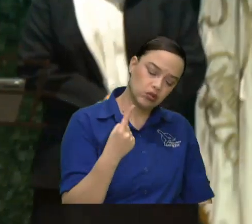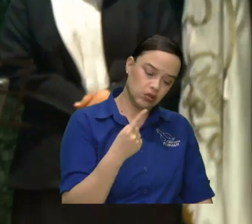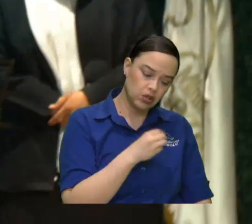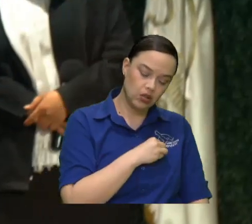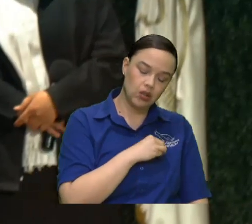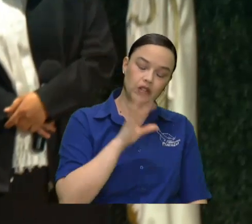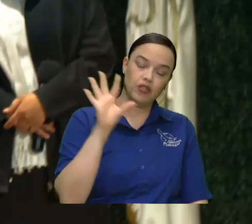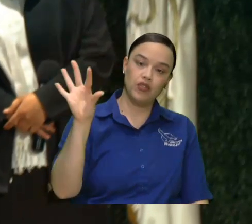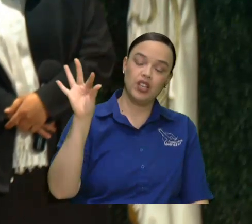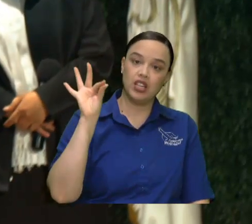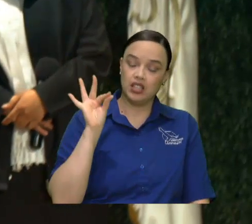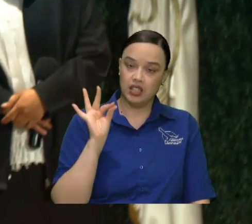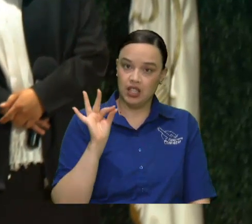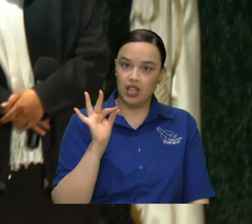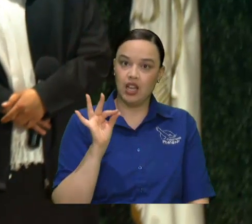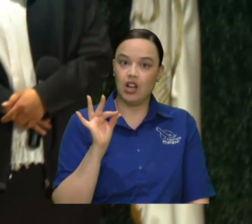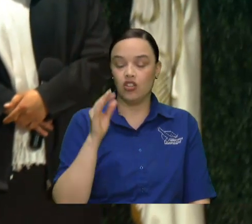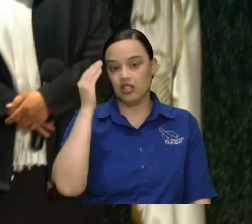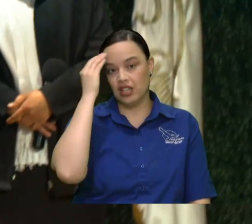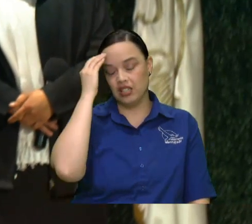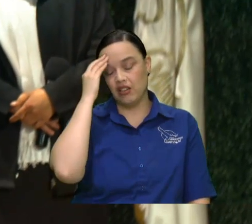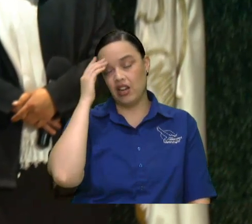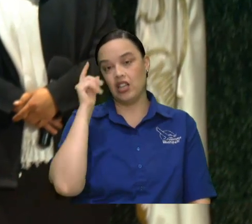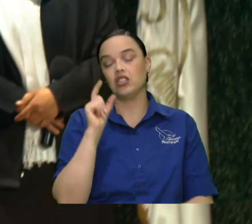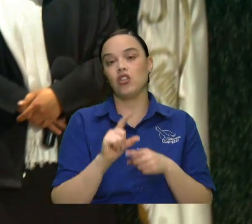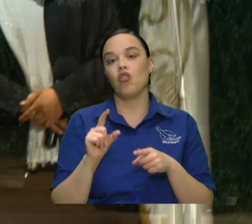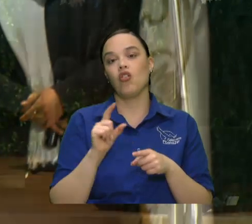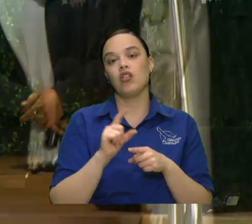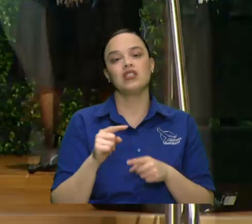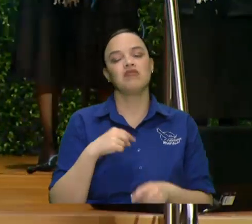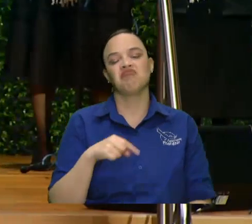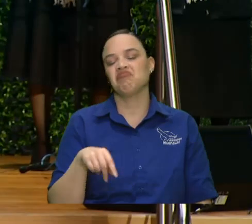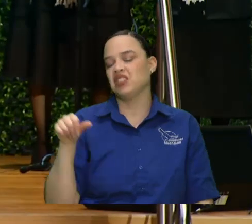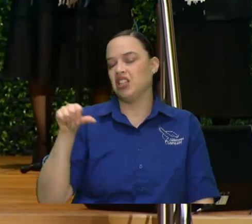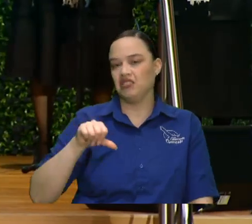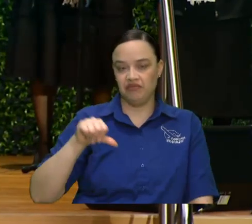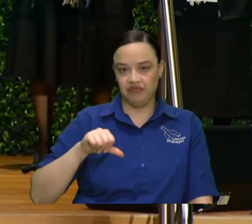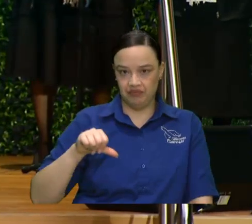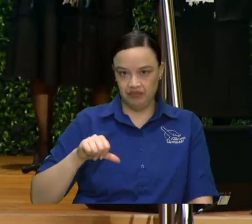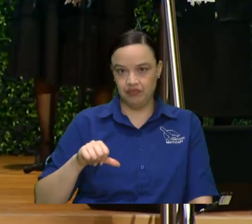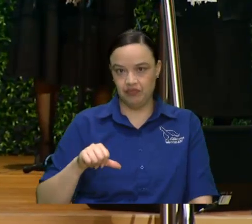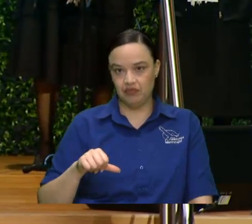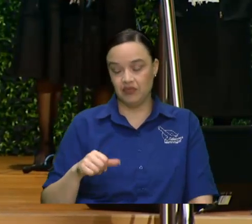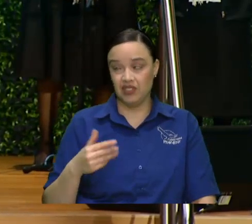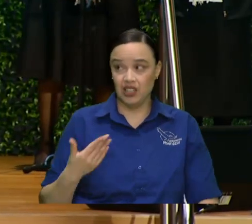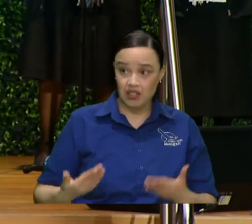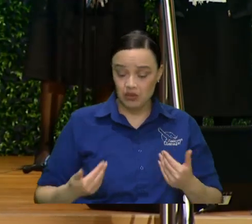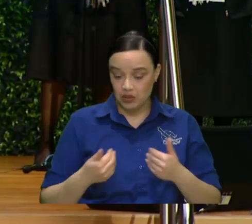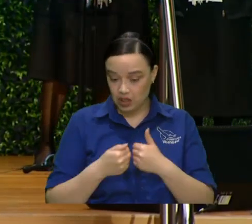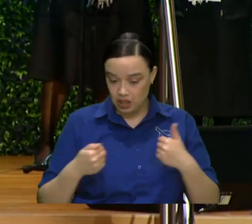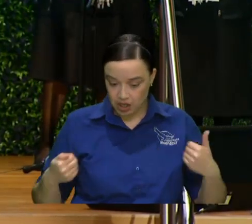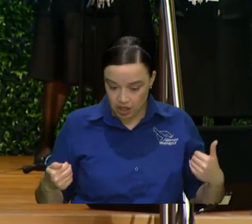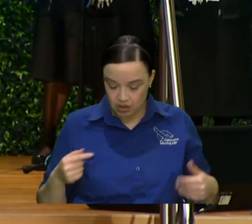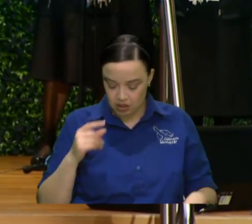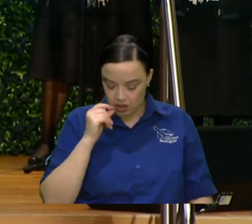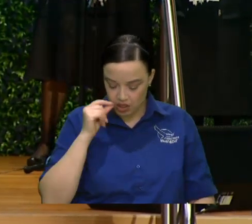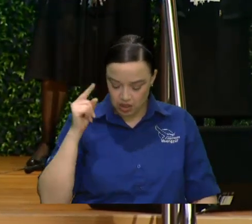que que saben que las cosas están yendo mal en la casa porque se alejaron del señor